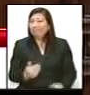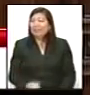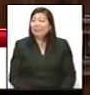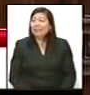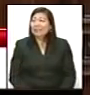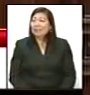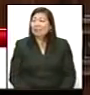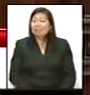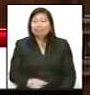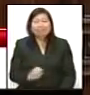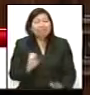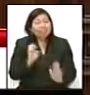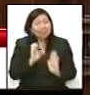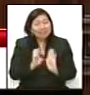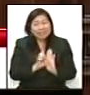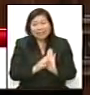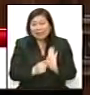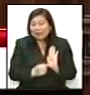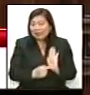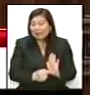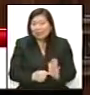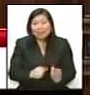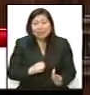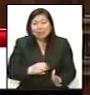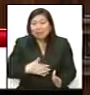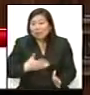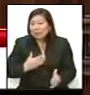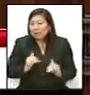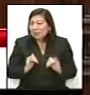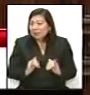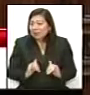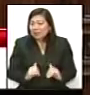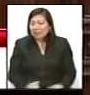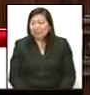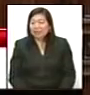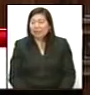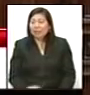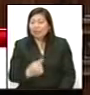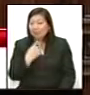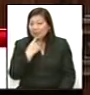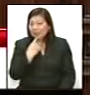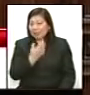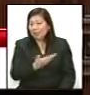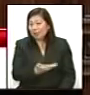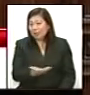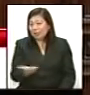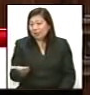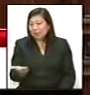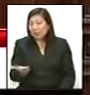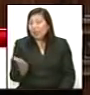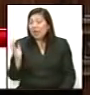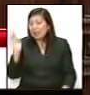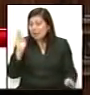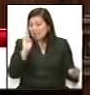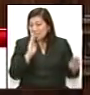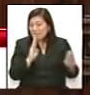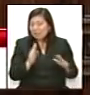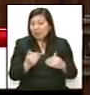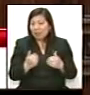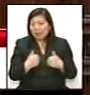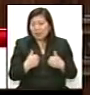Y como el mal ejemplo cunde, yo no puedo dejar de decir esta mañana la preocupación que